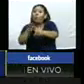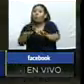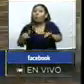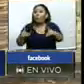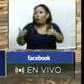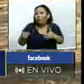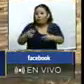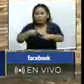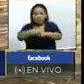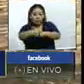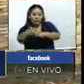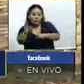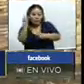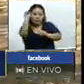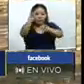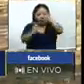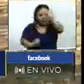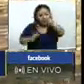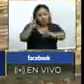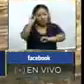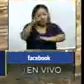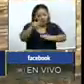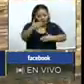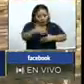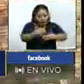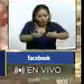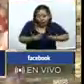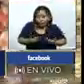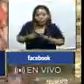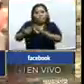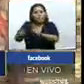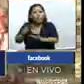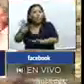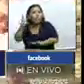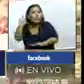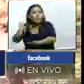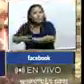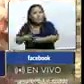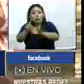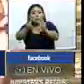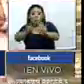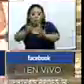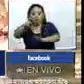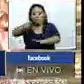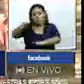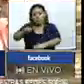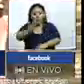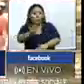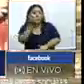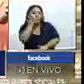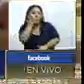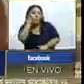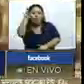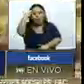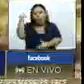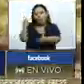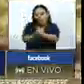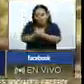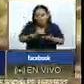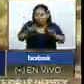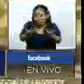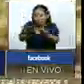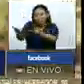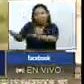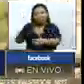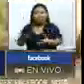Navidad quería sorprender a su hijo de 7 meses, esposa y mamá, con regalos.